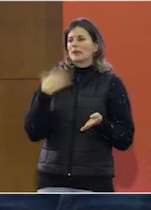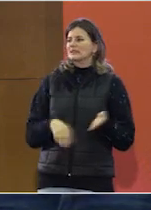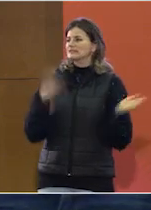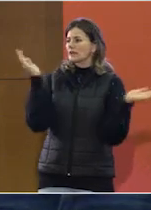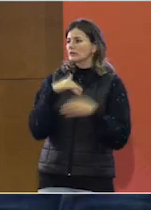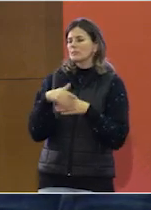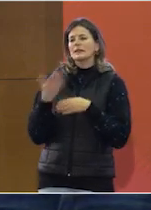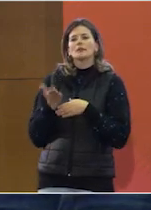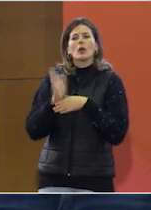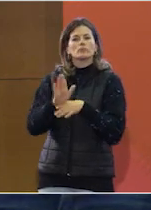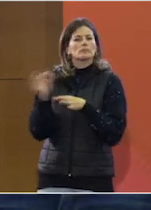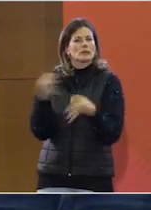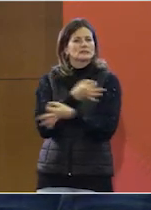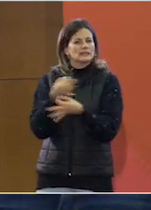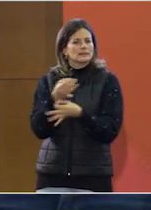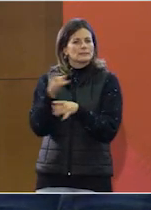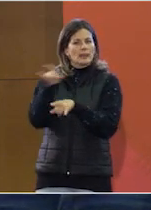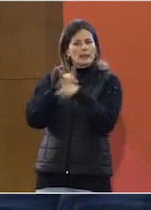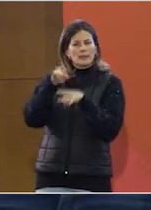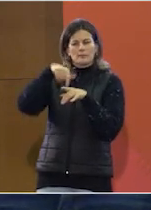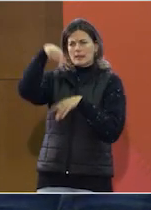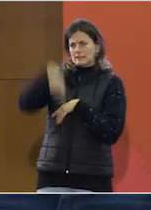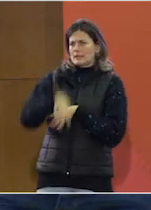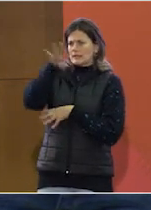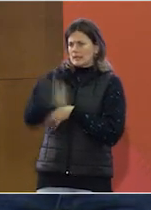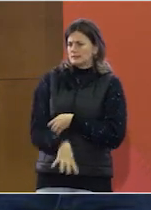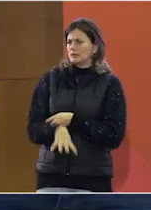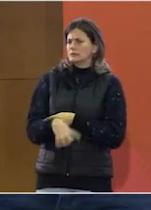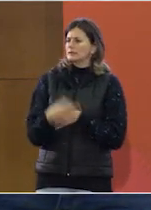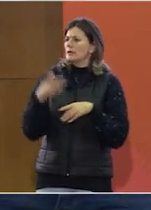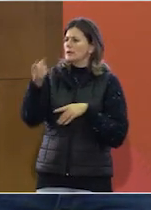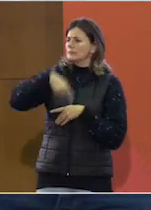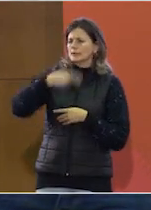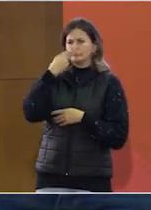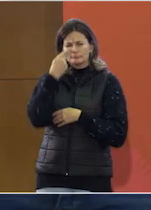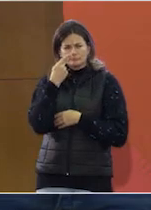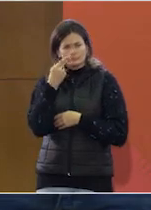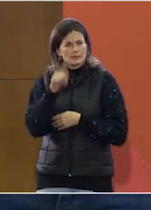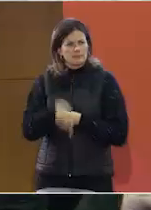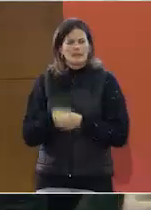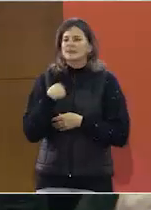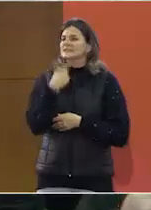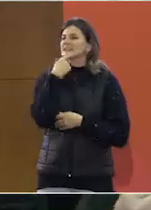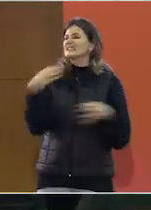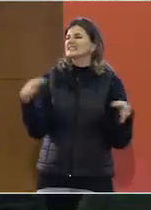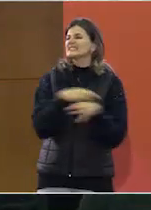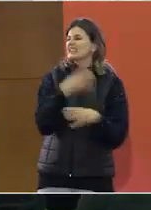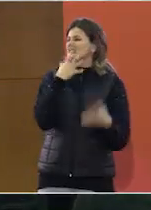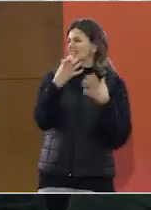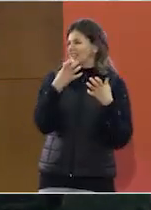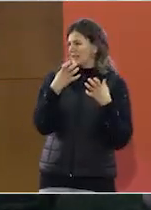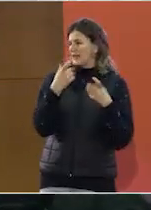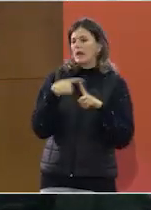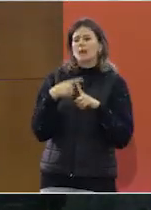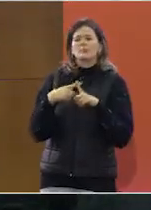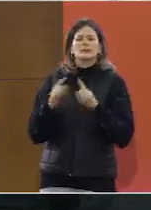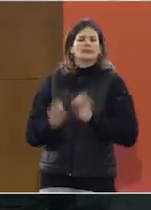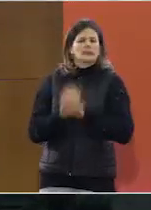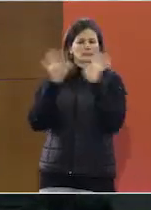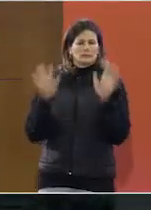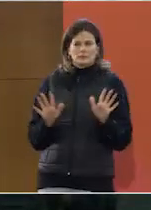una propuesta atractiva y sensata para Cataluña. Y hay que decírselo sin gritar, porque es evidente, porque es